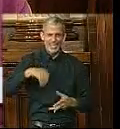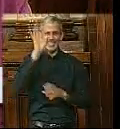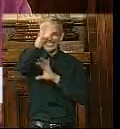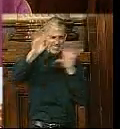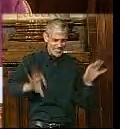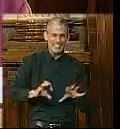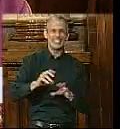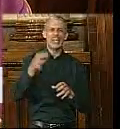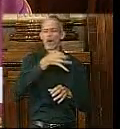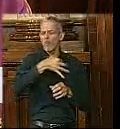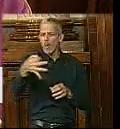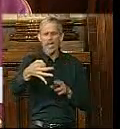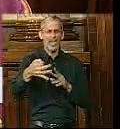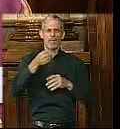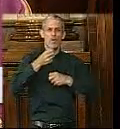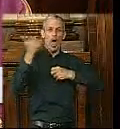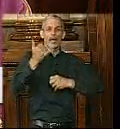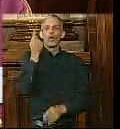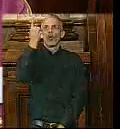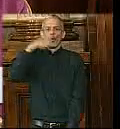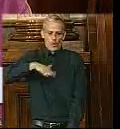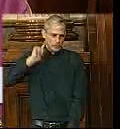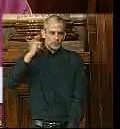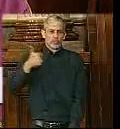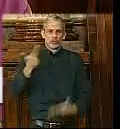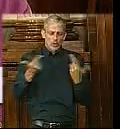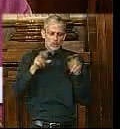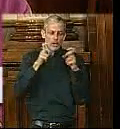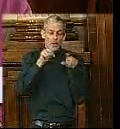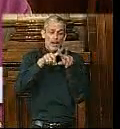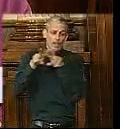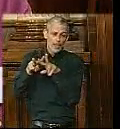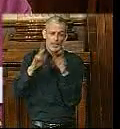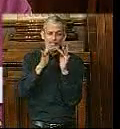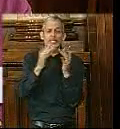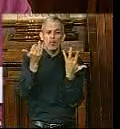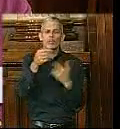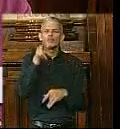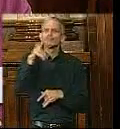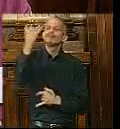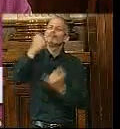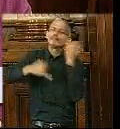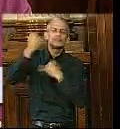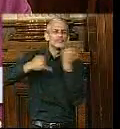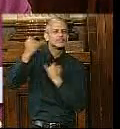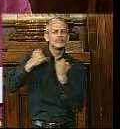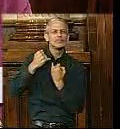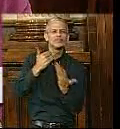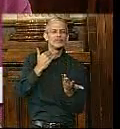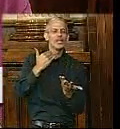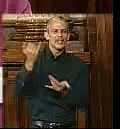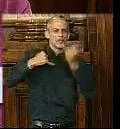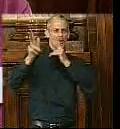las localidades perdidas donde hay un chico sordo, puede entrar a través de Internet a la lectura de un libro en lengua de señas